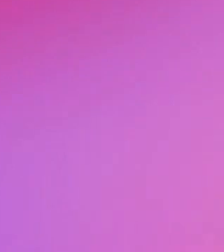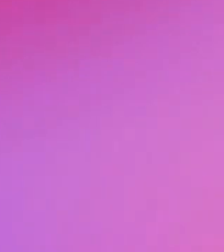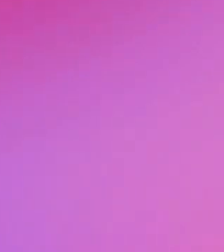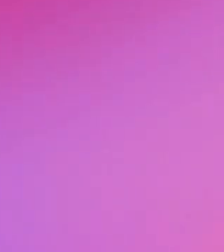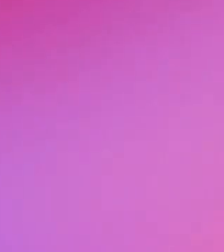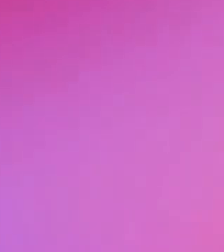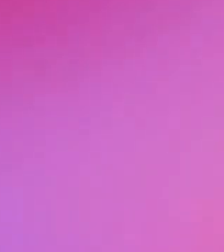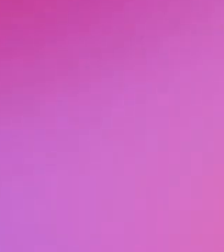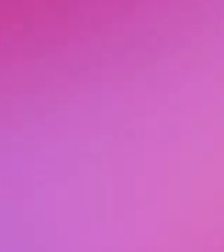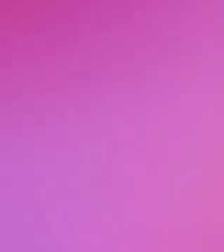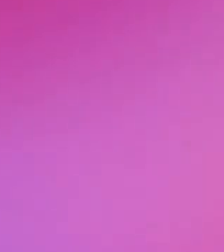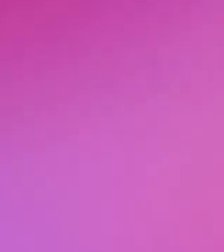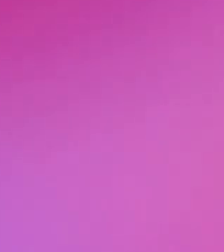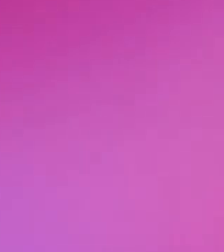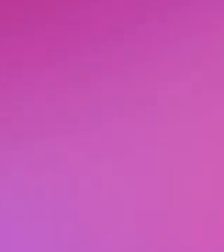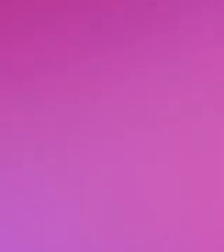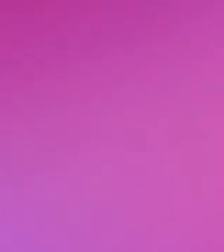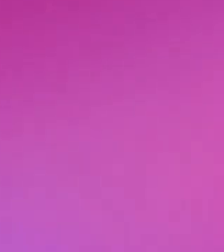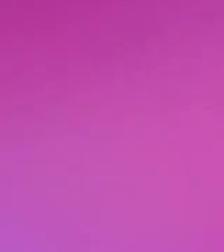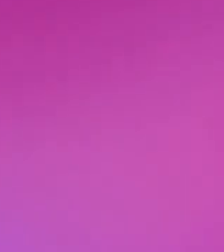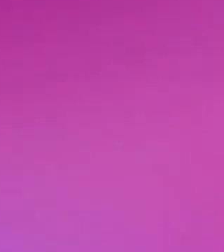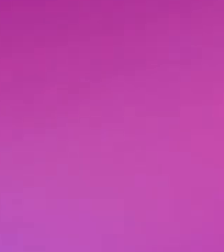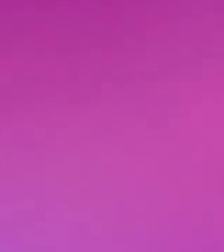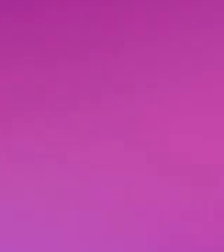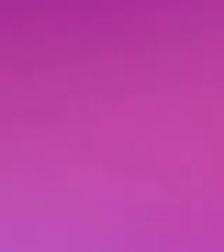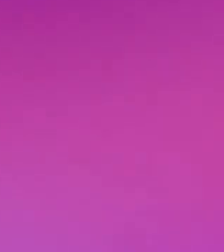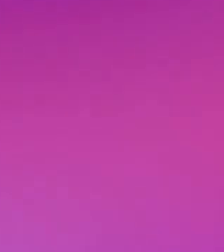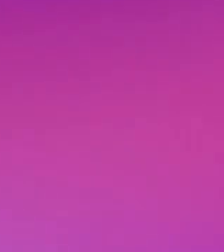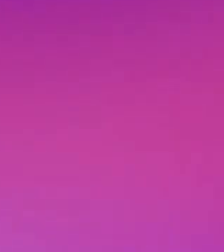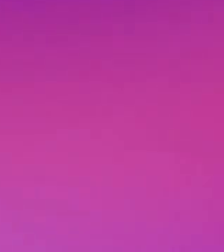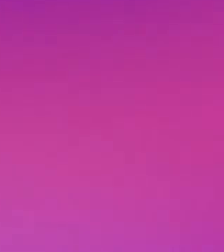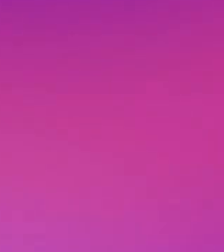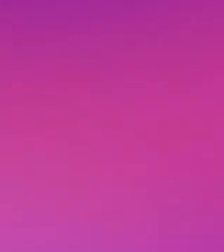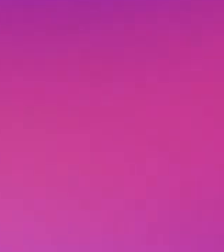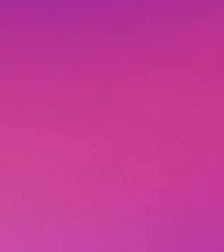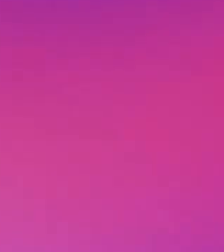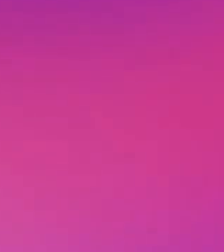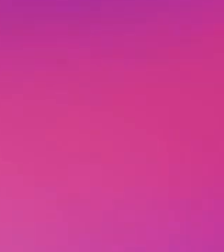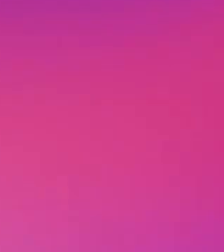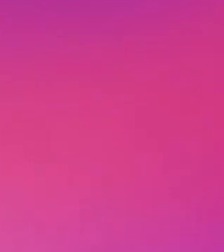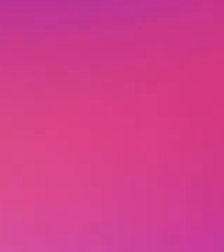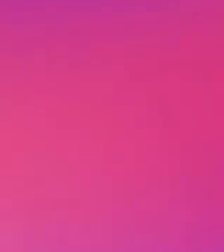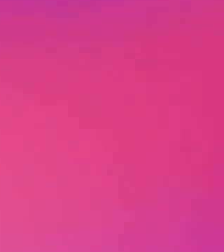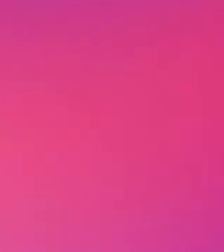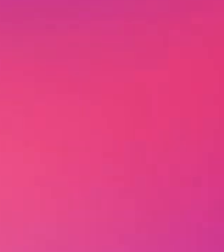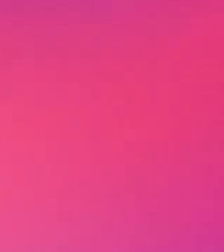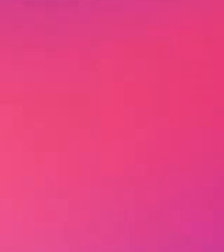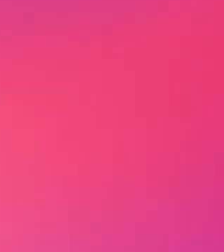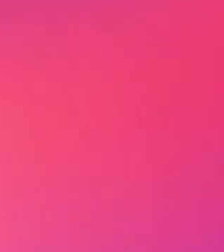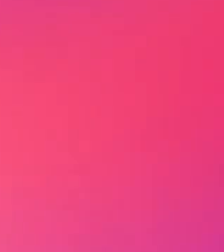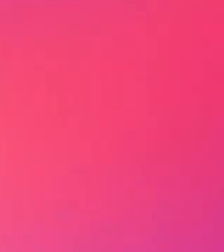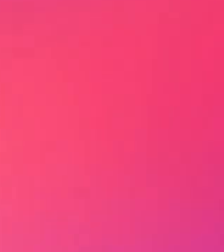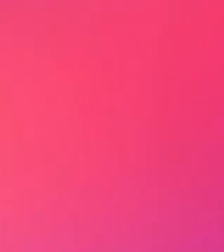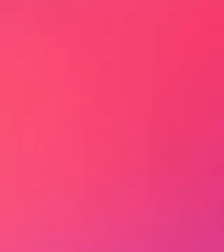libros de texto en versión digital, recuerda que los puedes encontrar en la página